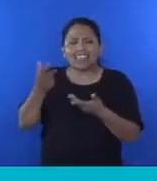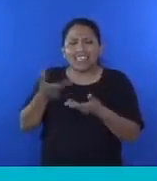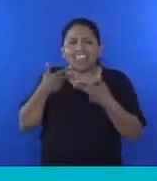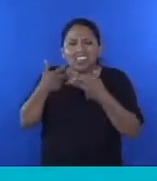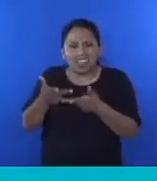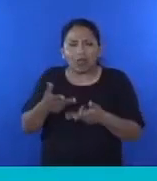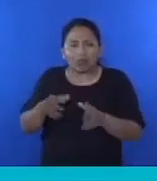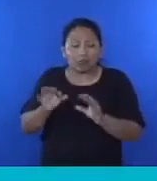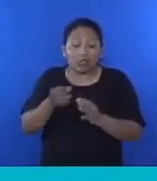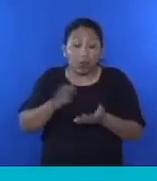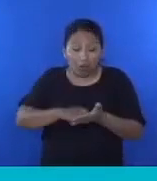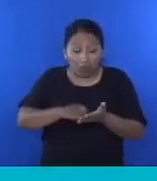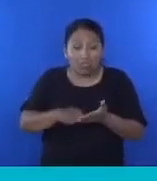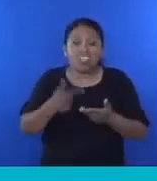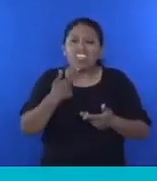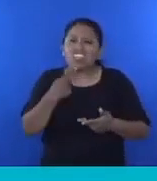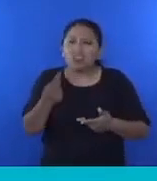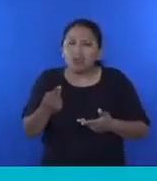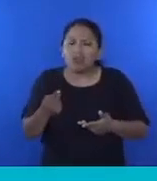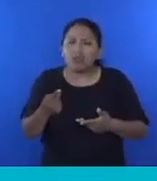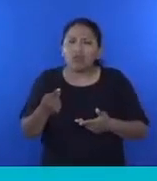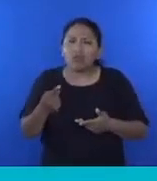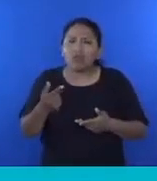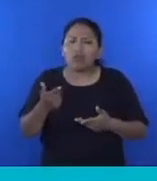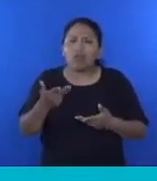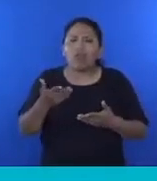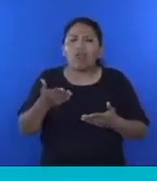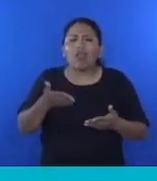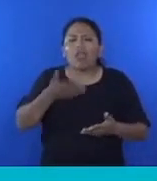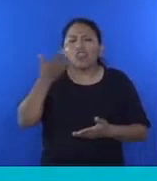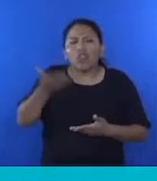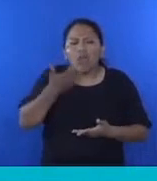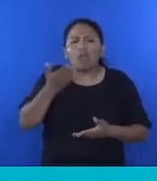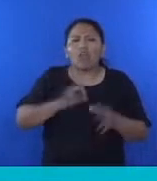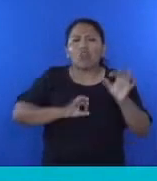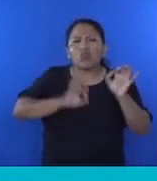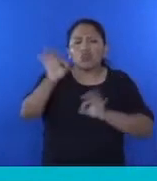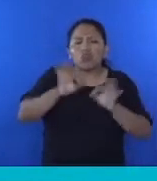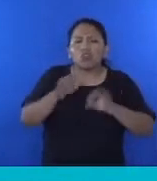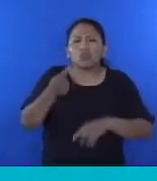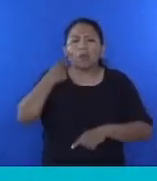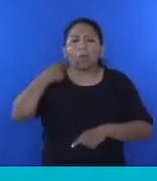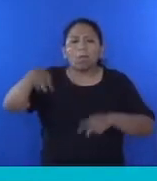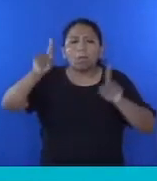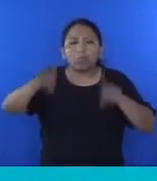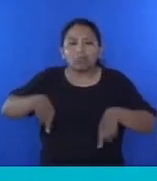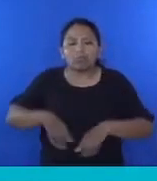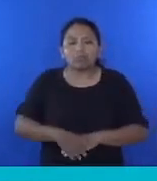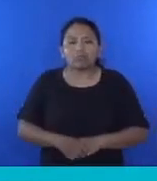no quiero, dijo: estoy hablando de un proyecto que no conozco.